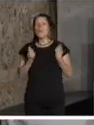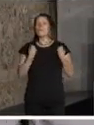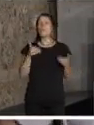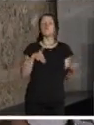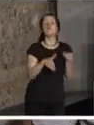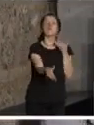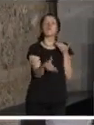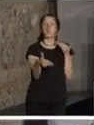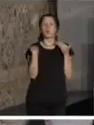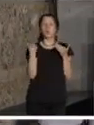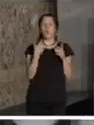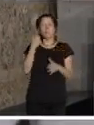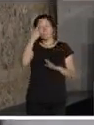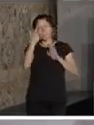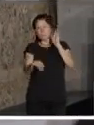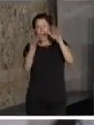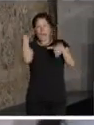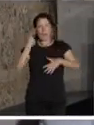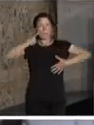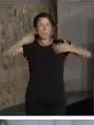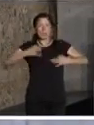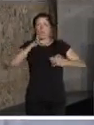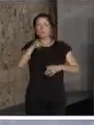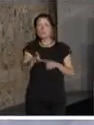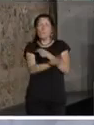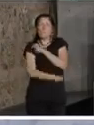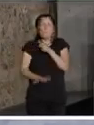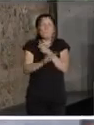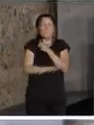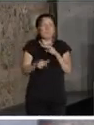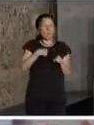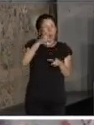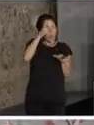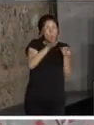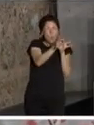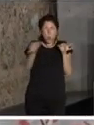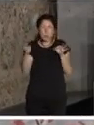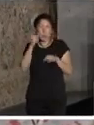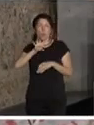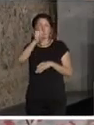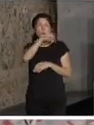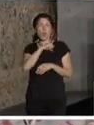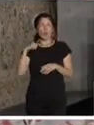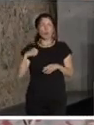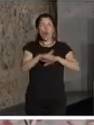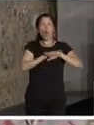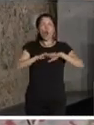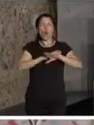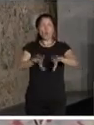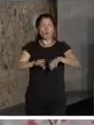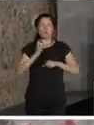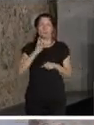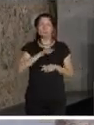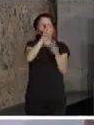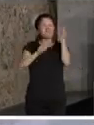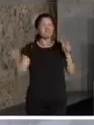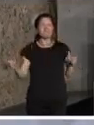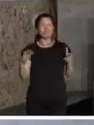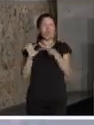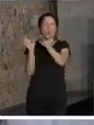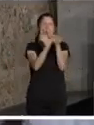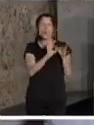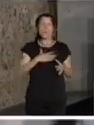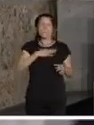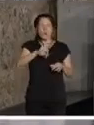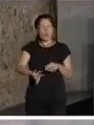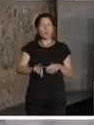de nuestros hijos por eso es imprescindible municipios y comunidades autónomas gobernadas por personas unidas